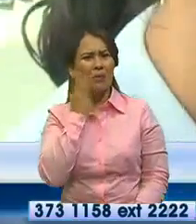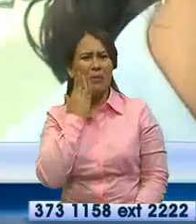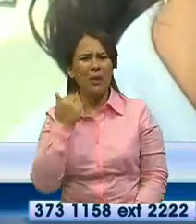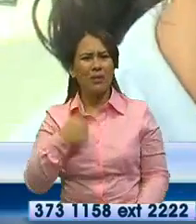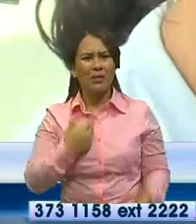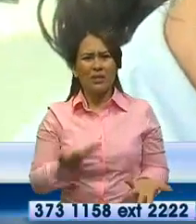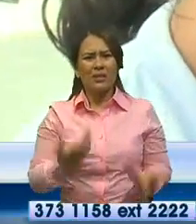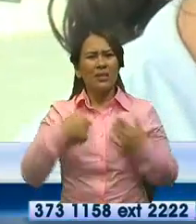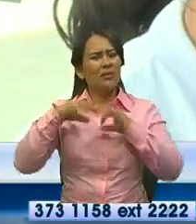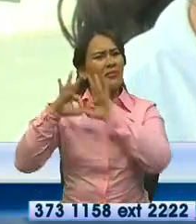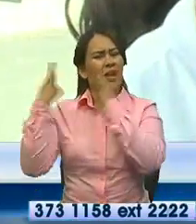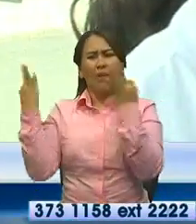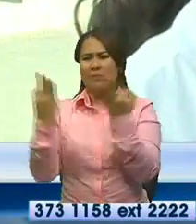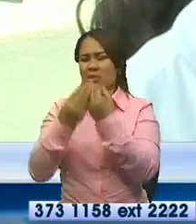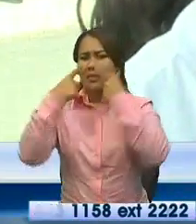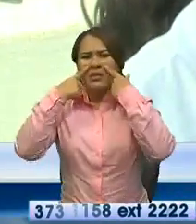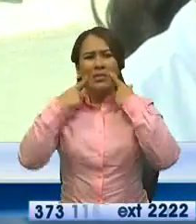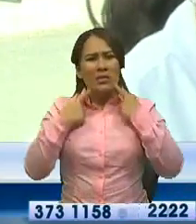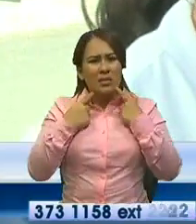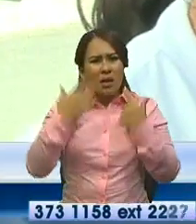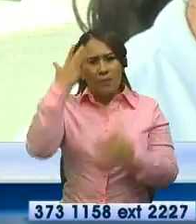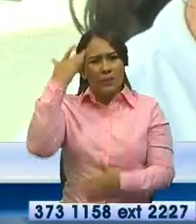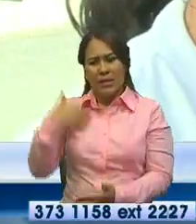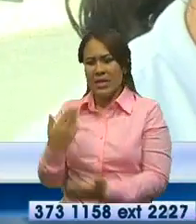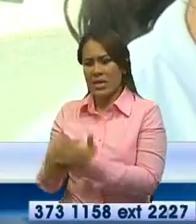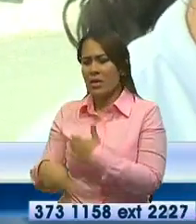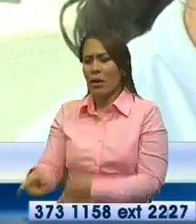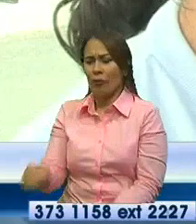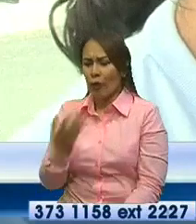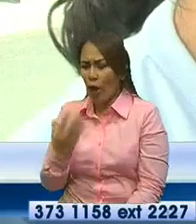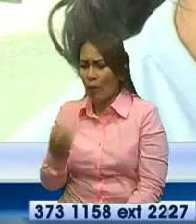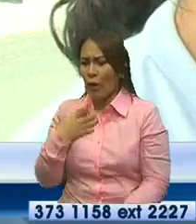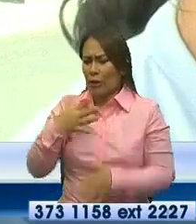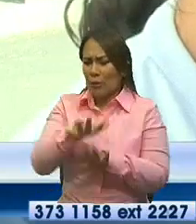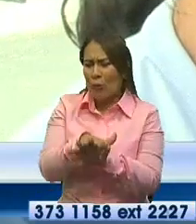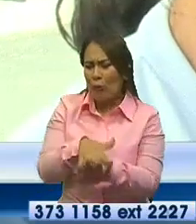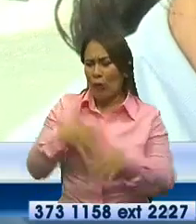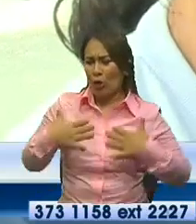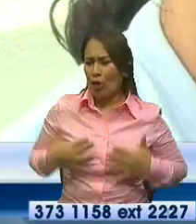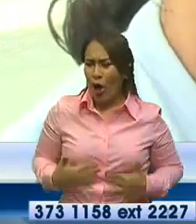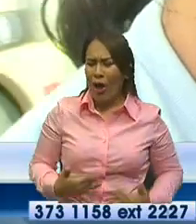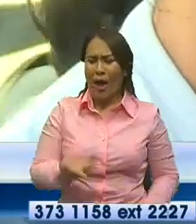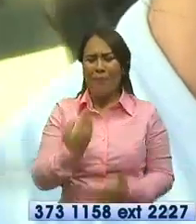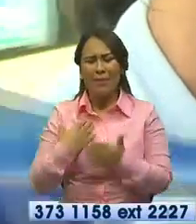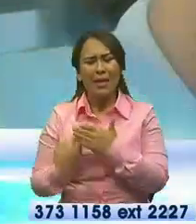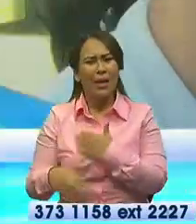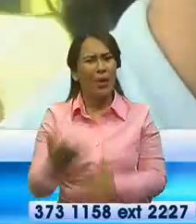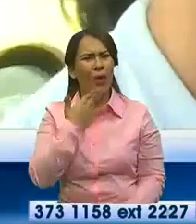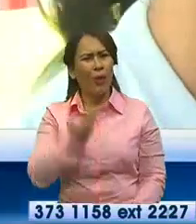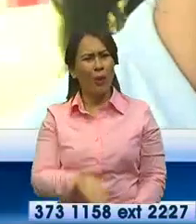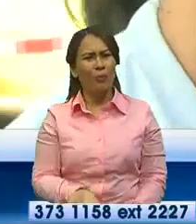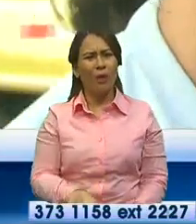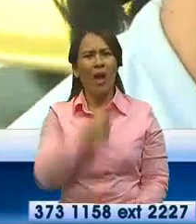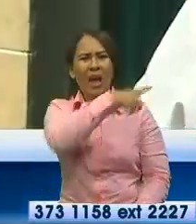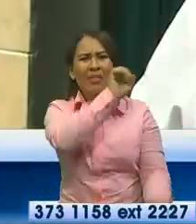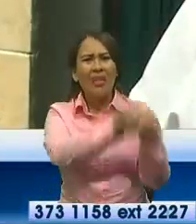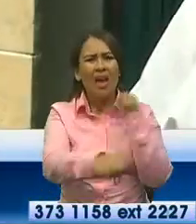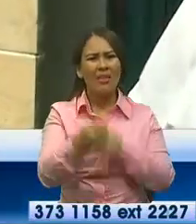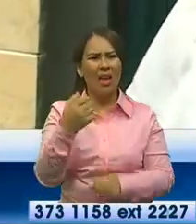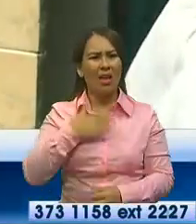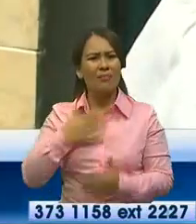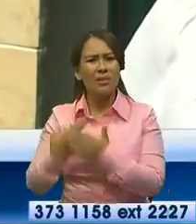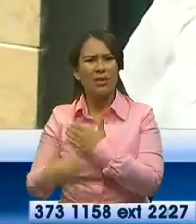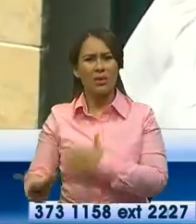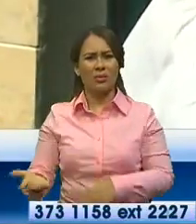familias enteras. Estamos aquí no por esa placa ni disculpas públicas, porque nada va a reparar el daño que hicieron aquí.